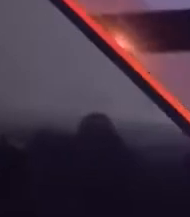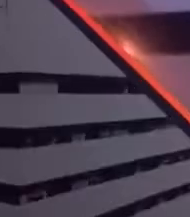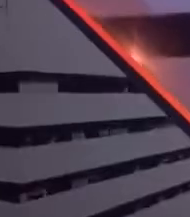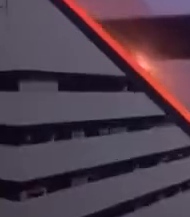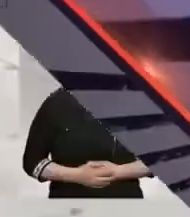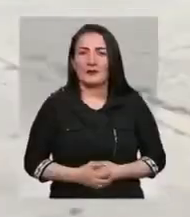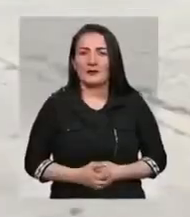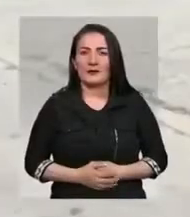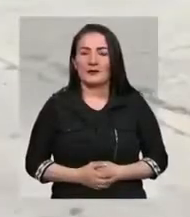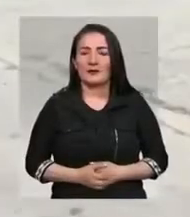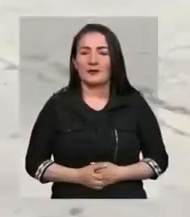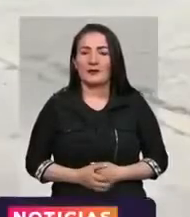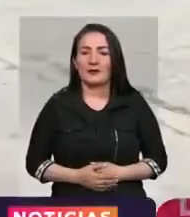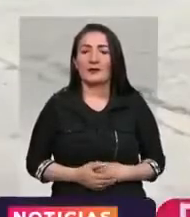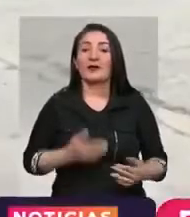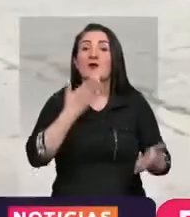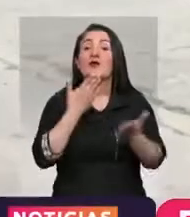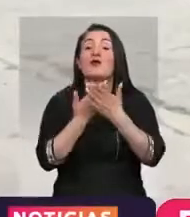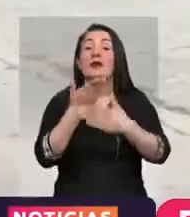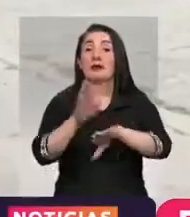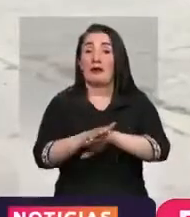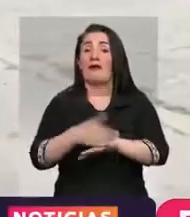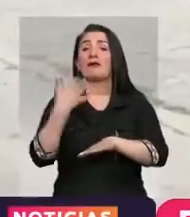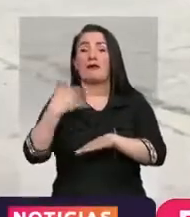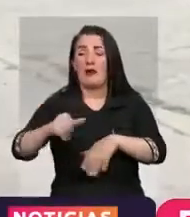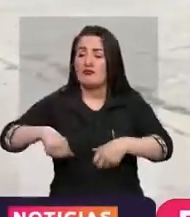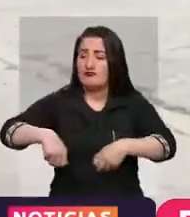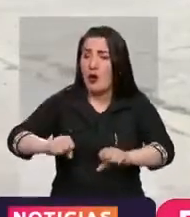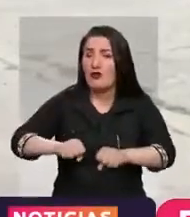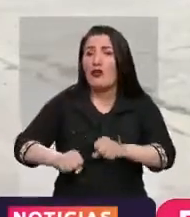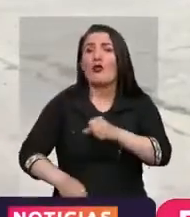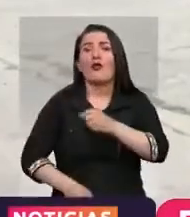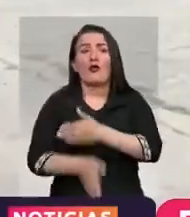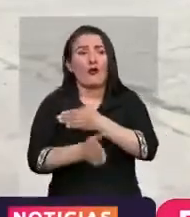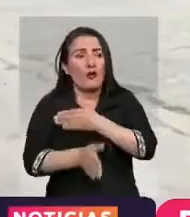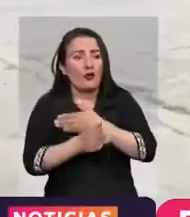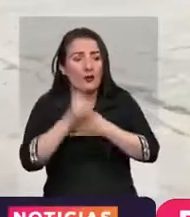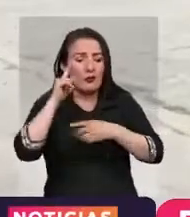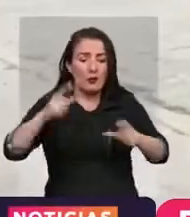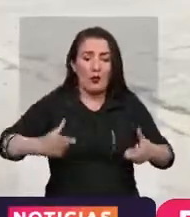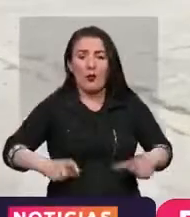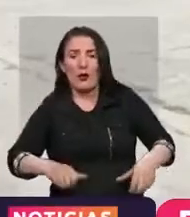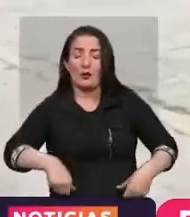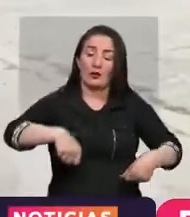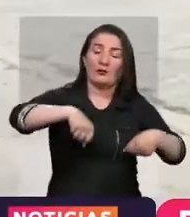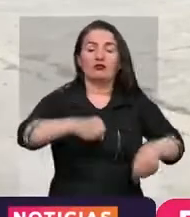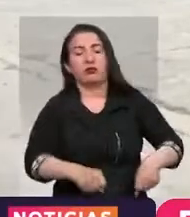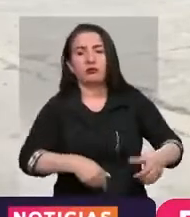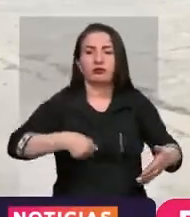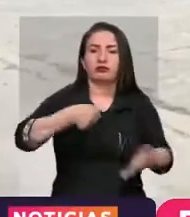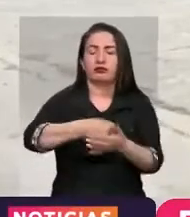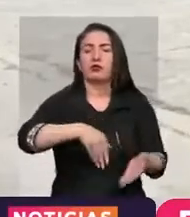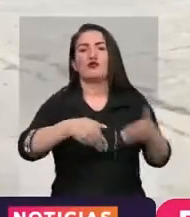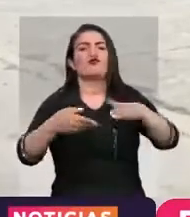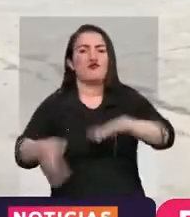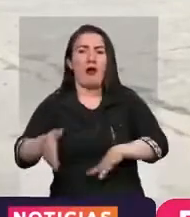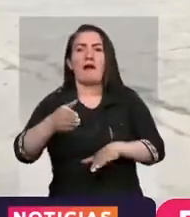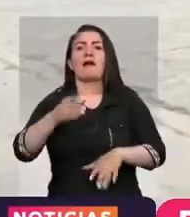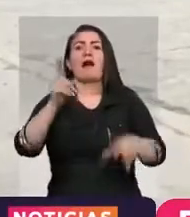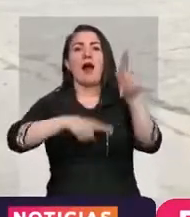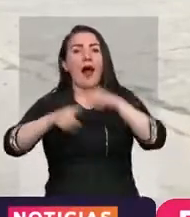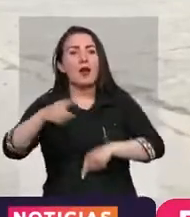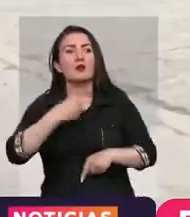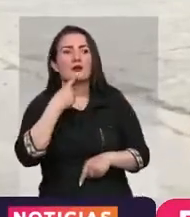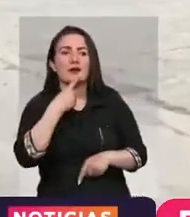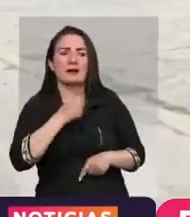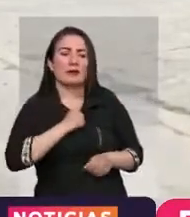Juan Carlos, buenas tardes. Pues los motociclistas siguen y siguen reportando huecos asesinos. Uno de los colectivos le solicitó a la entidad que usted mencionó